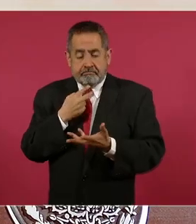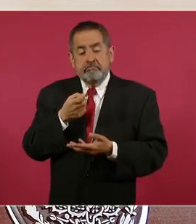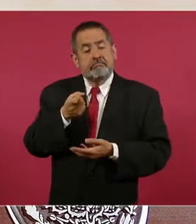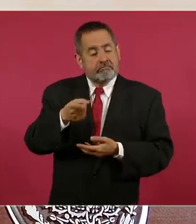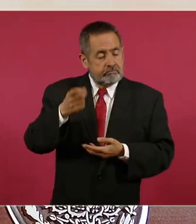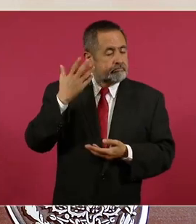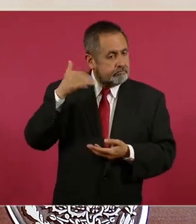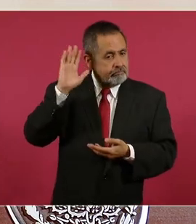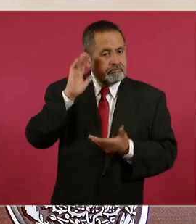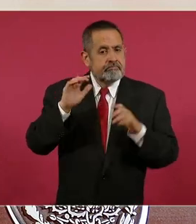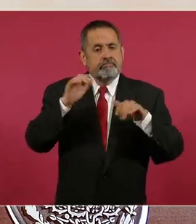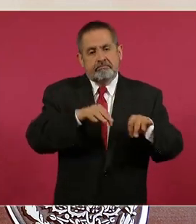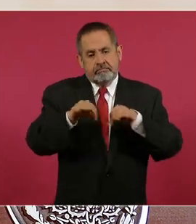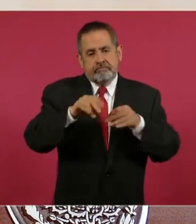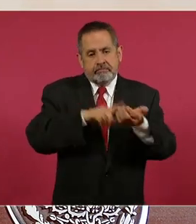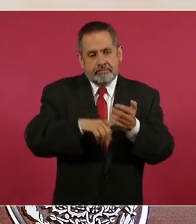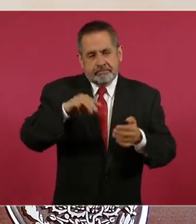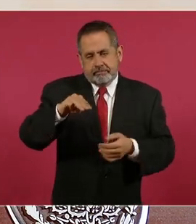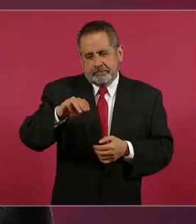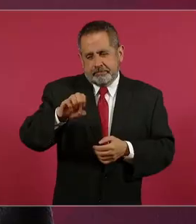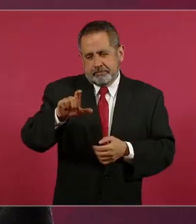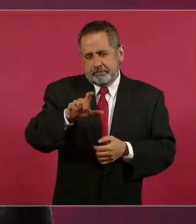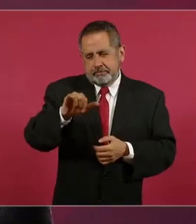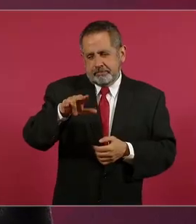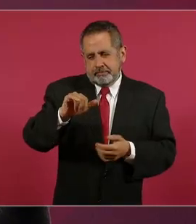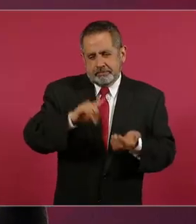empleados de Mexicana